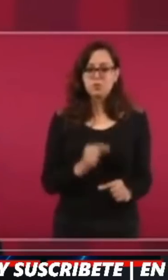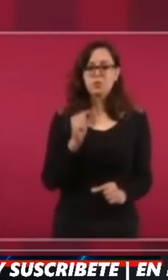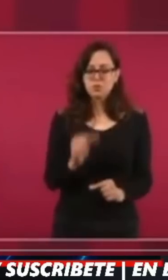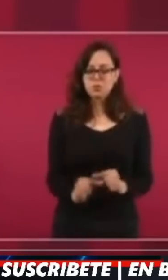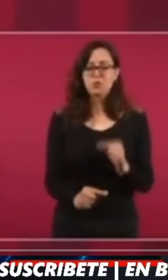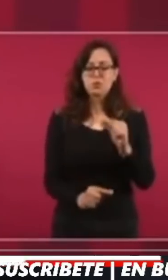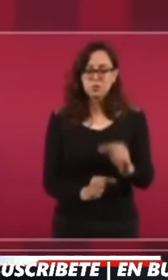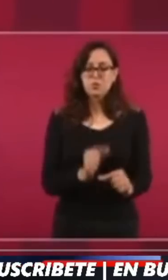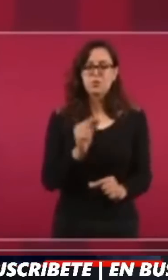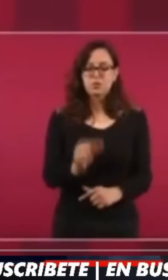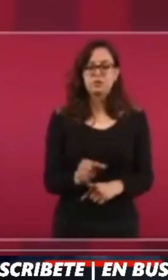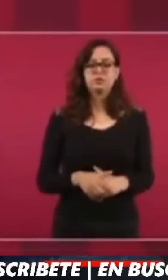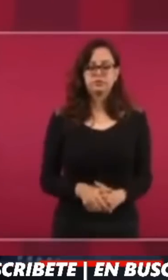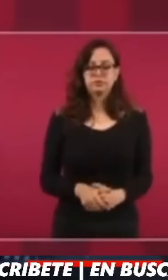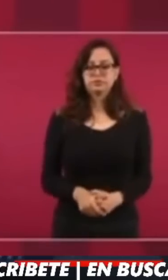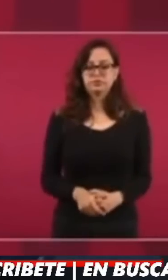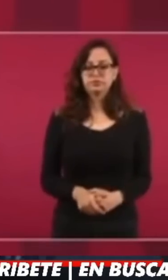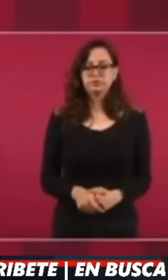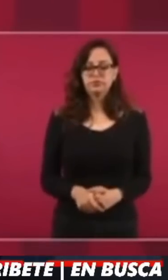hace poco a poco este